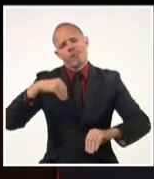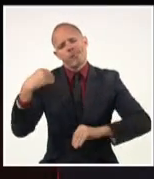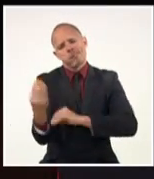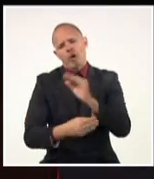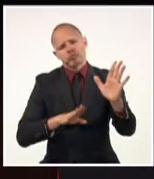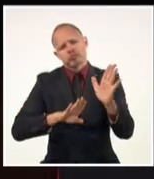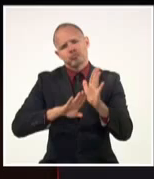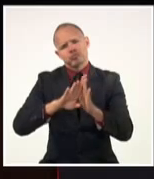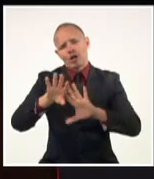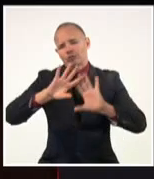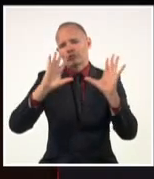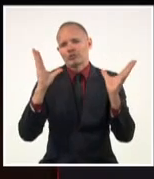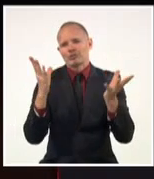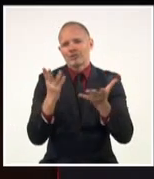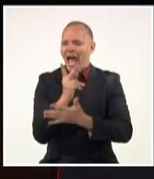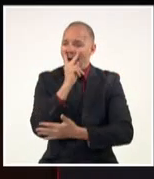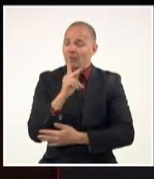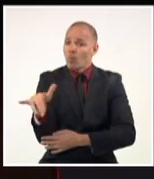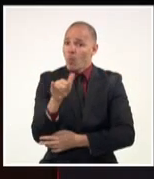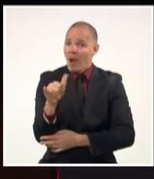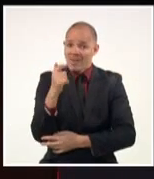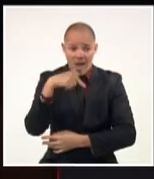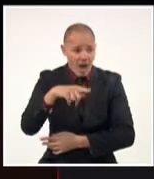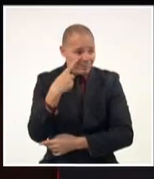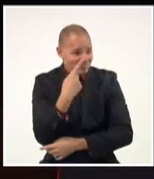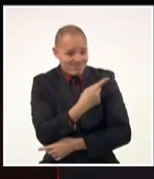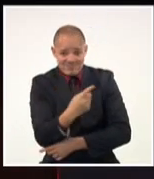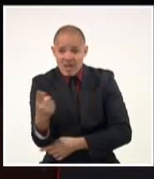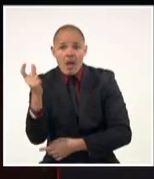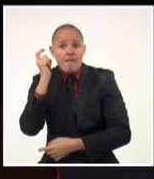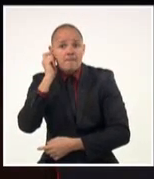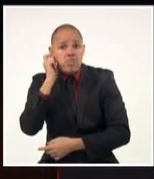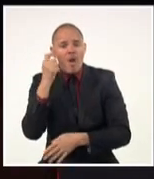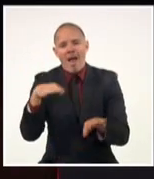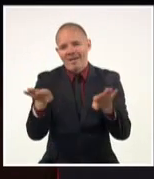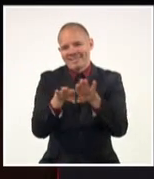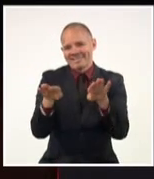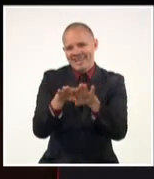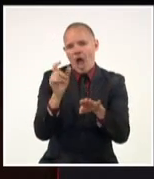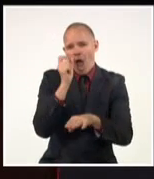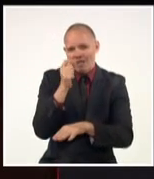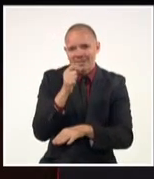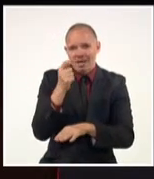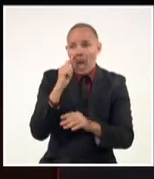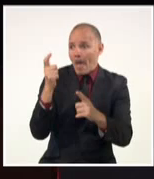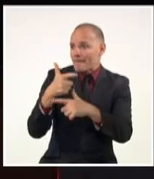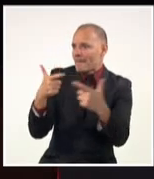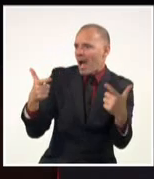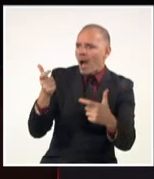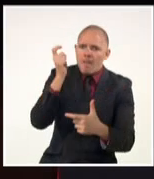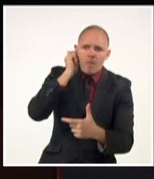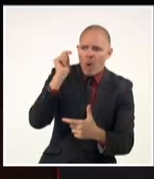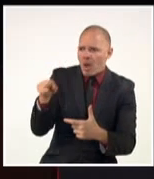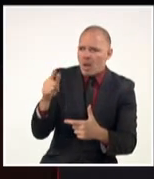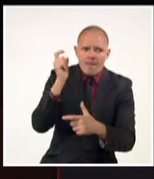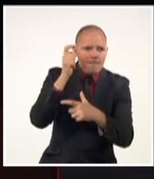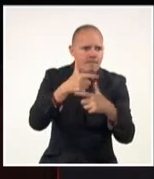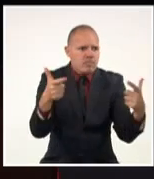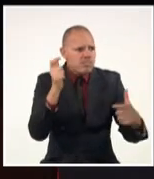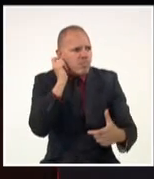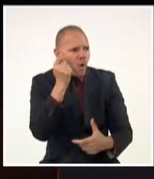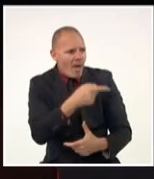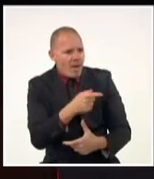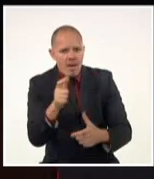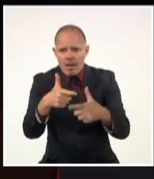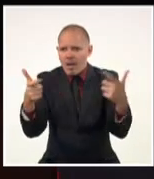mujer, que hoy es mayoría determinante en los avances que describimos. Por supuesto que esta es